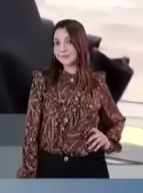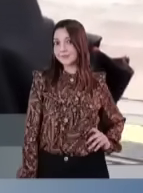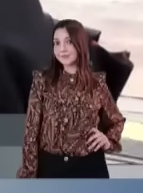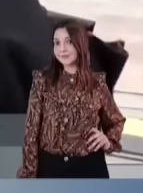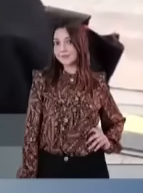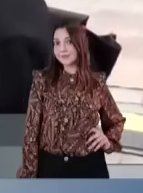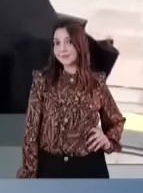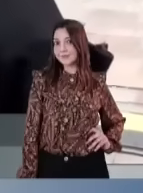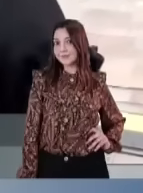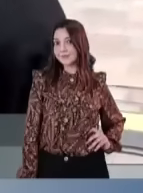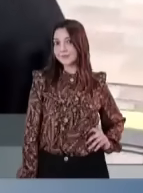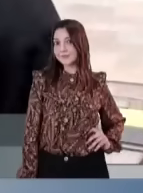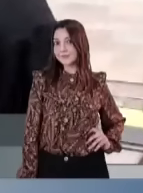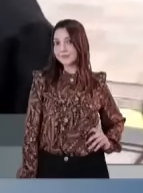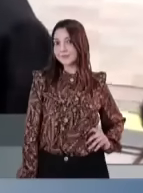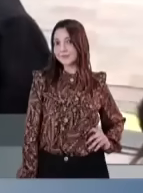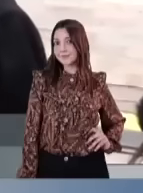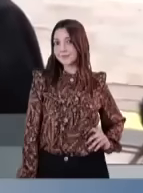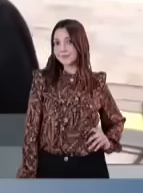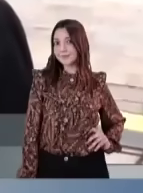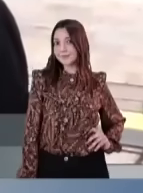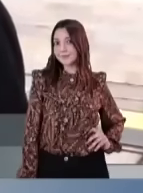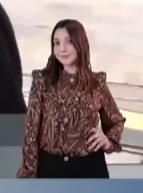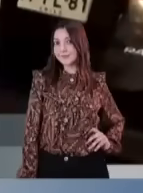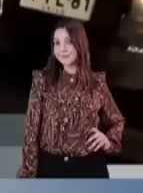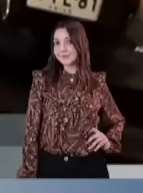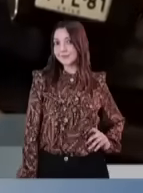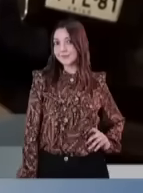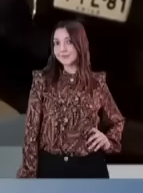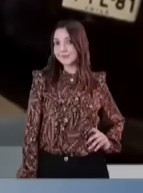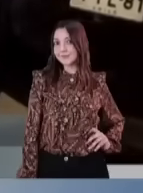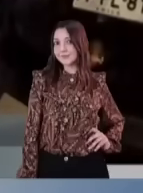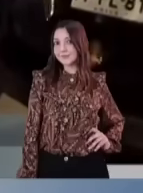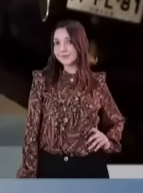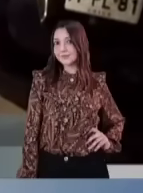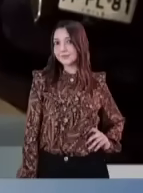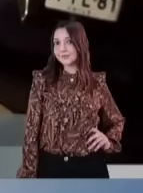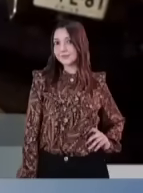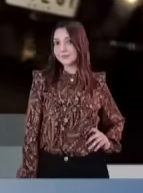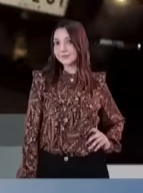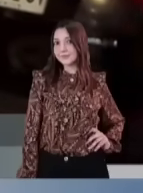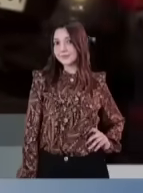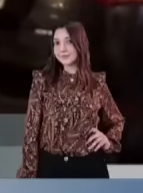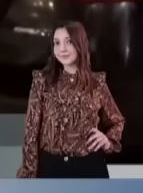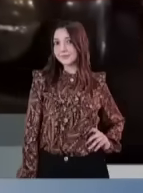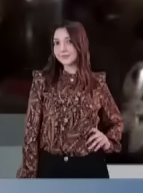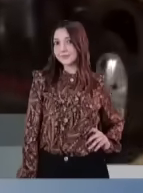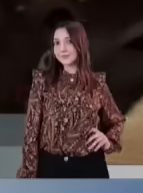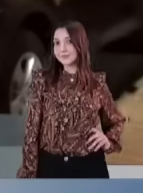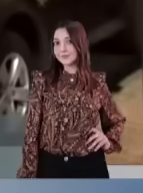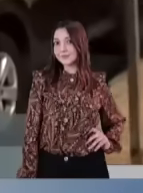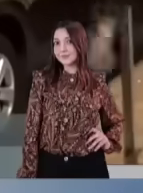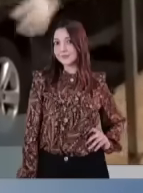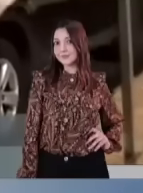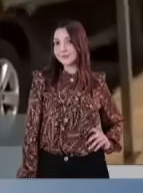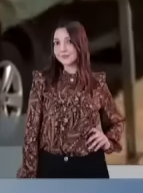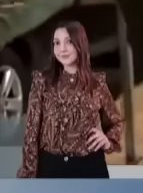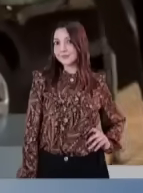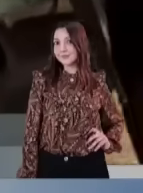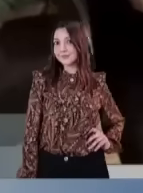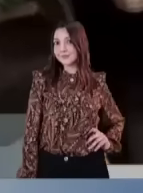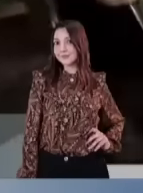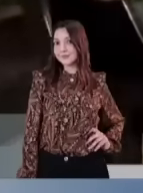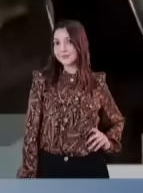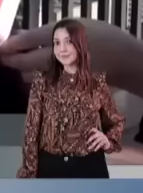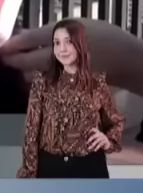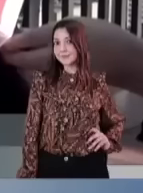de RD también. Exactamente. Y por lo tanto, habrá que mirar en este cambio de gabinete qué pasa con Montes, porque esto tiene otra derivada, ¿no? Hay